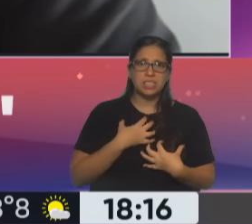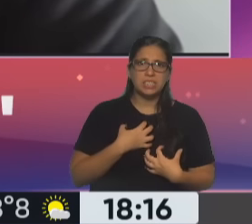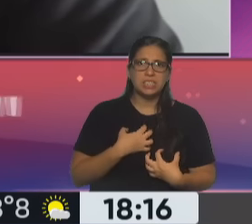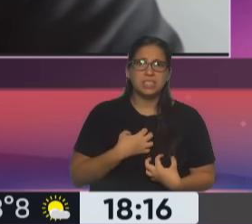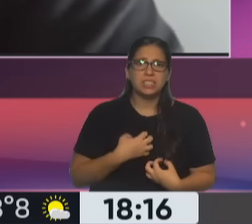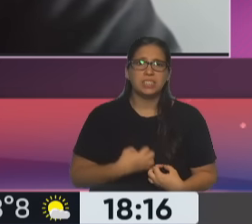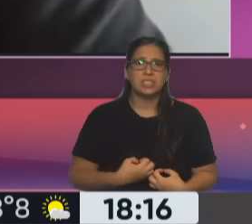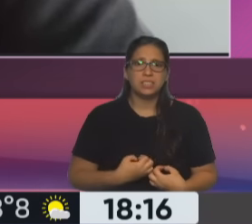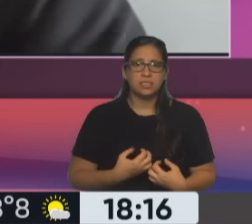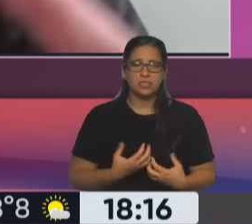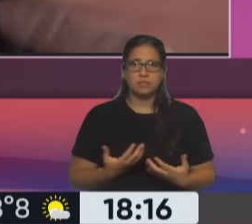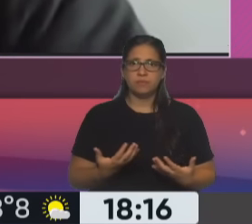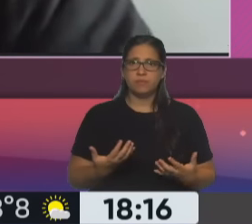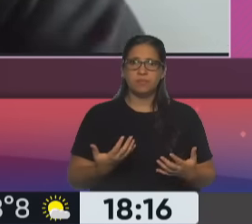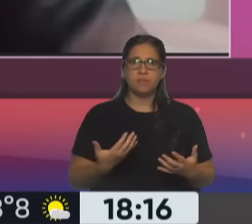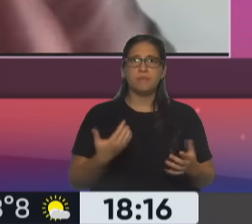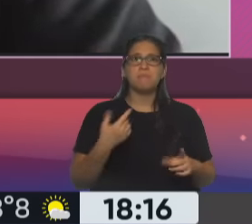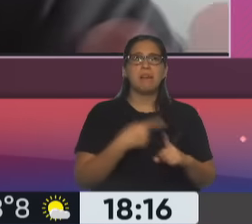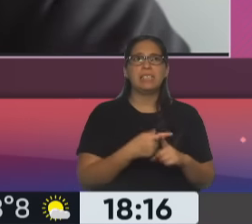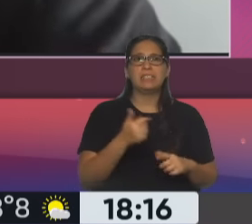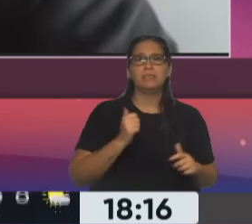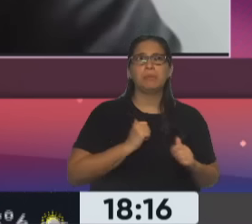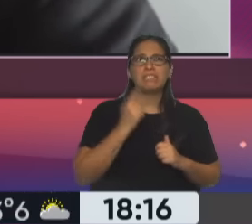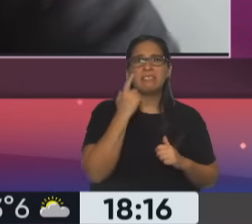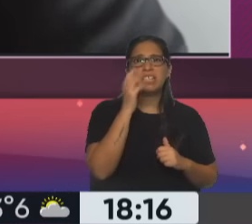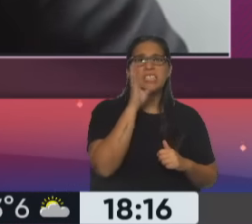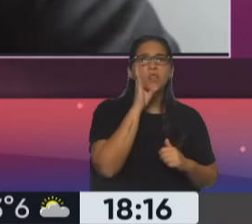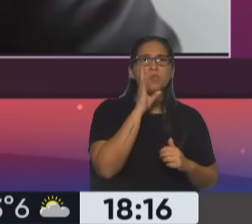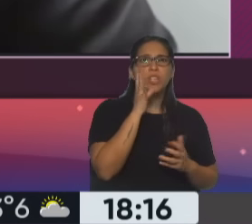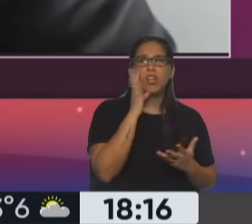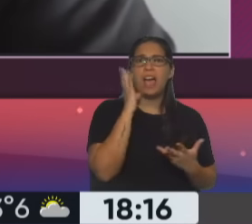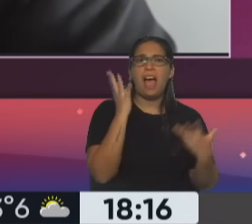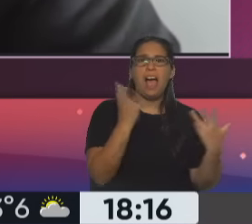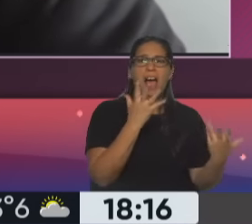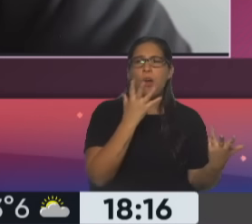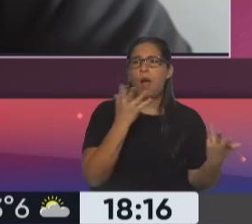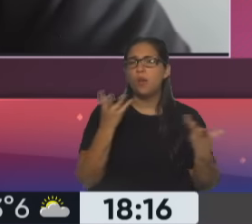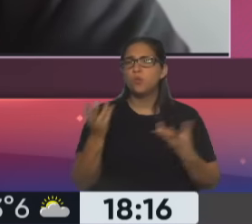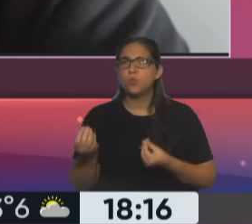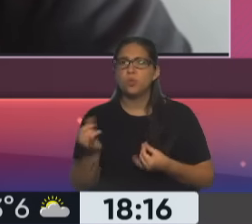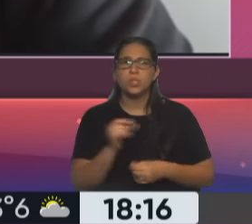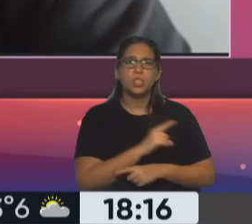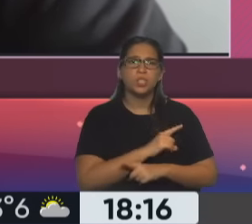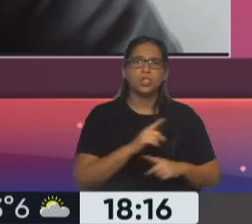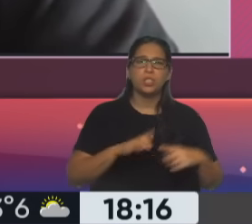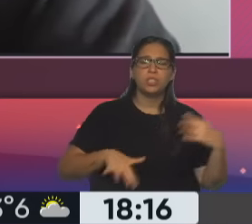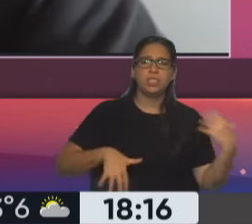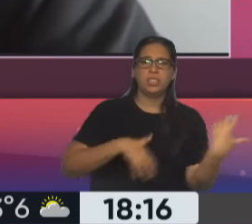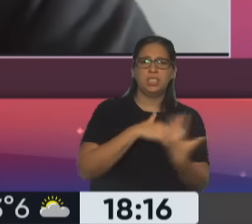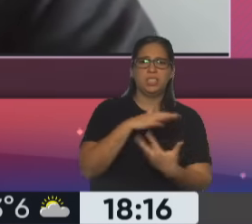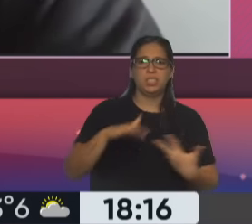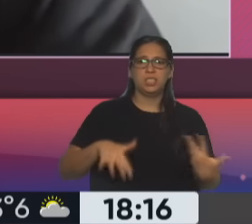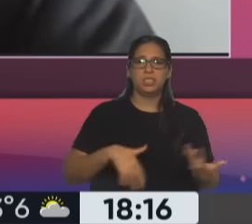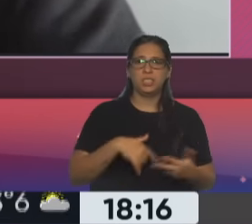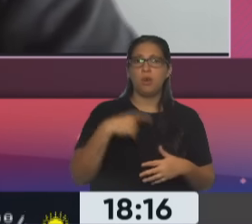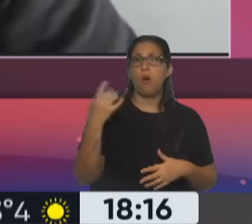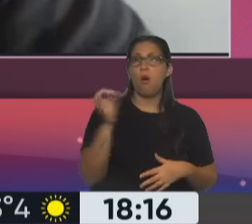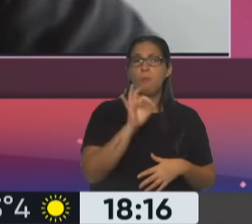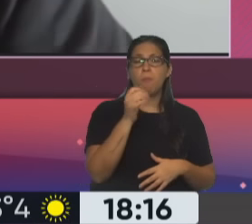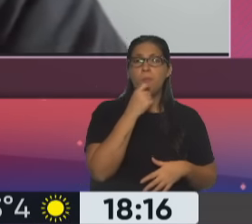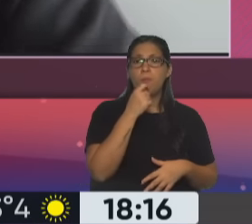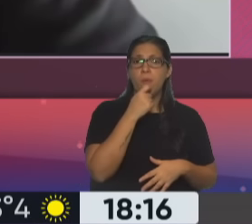Estados Unidos, sumando, como dije antes, a toda la diáspora cubana, que es mucho más antigua que la venezolana, por